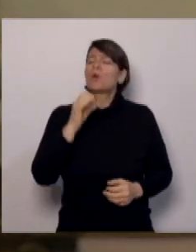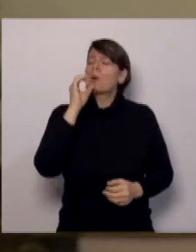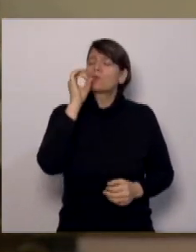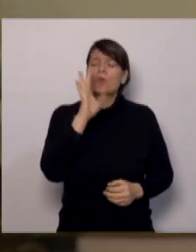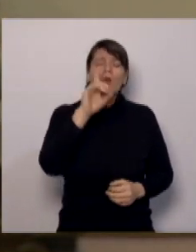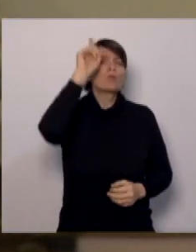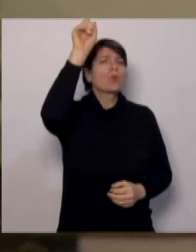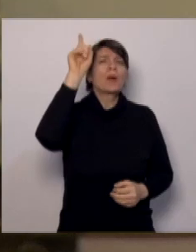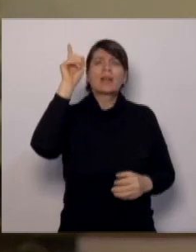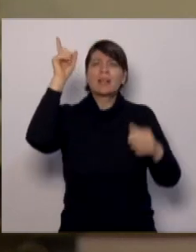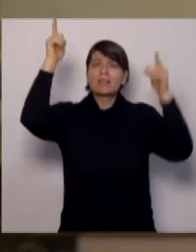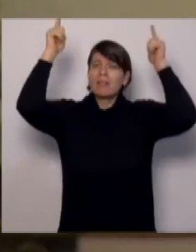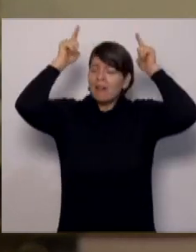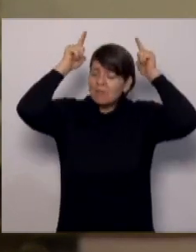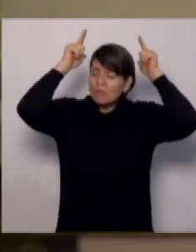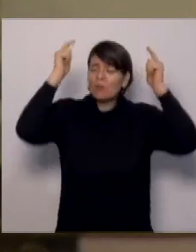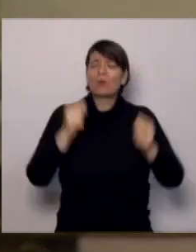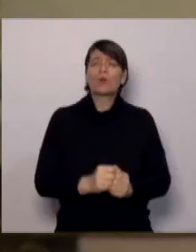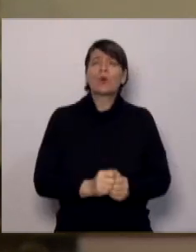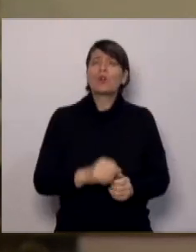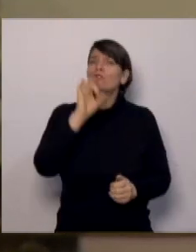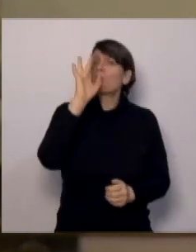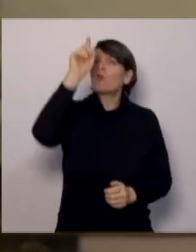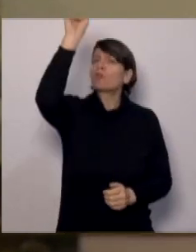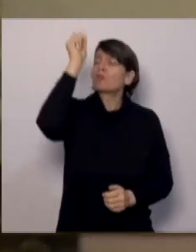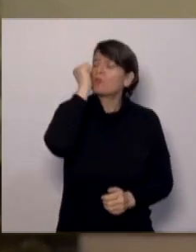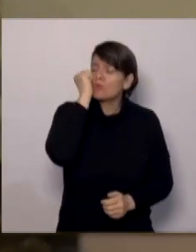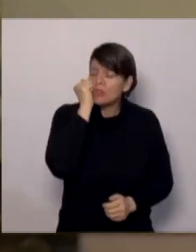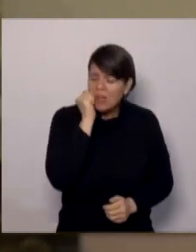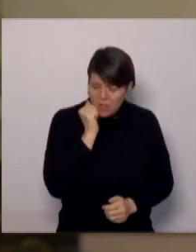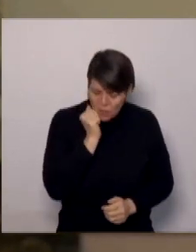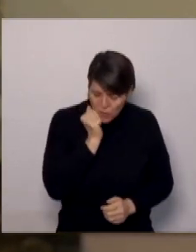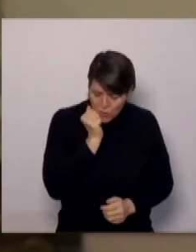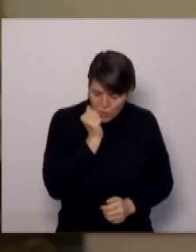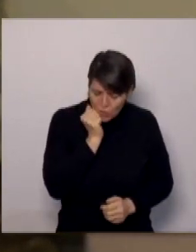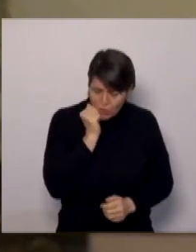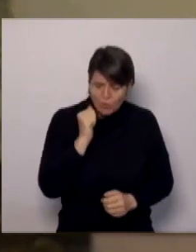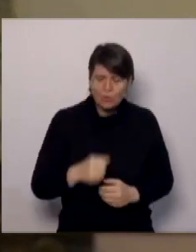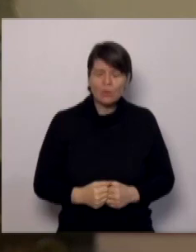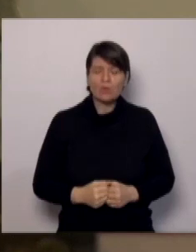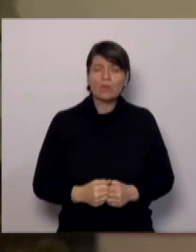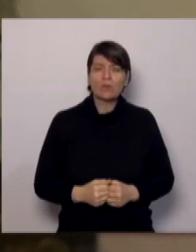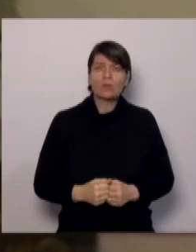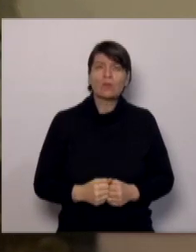nosotros. Porque solo tú eres santo, solo tú,